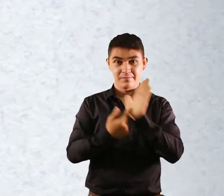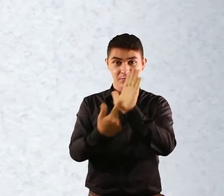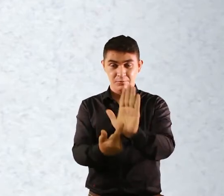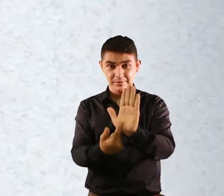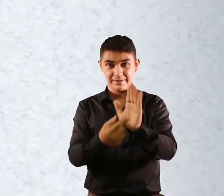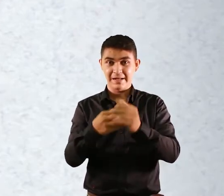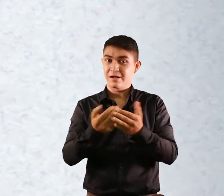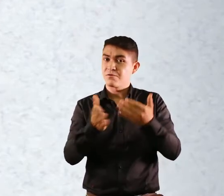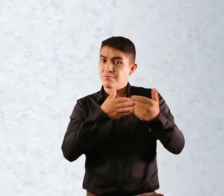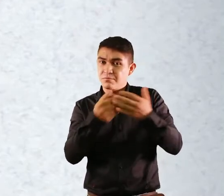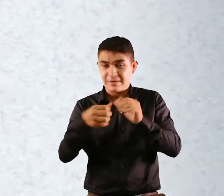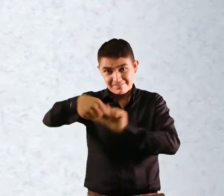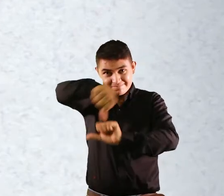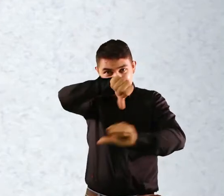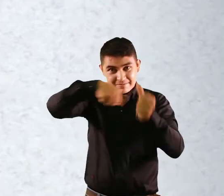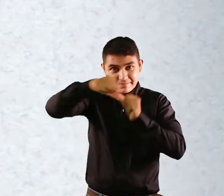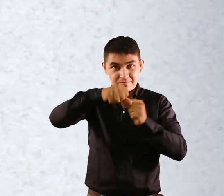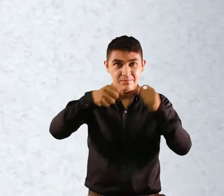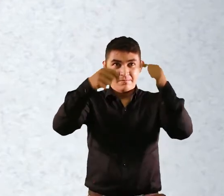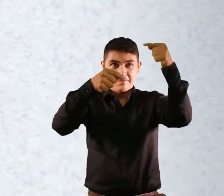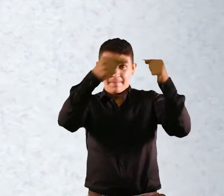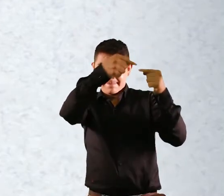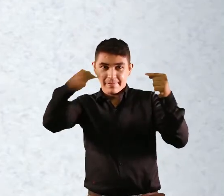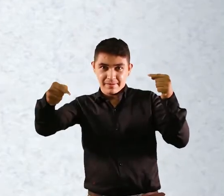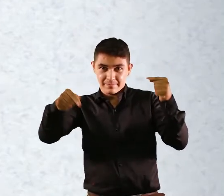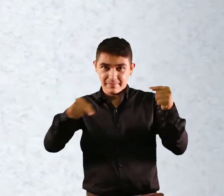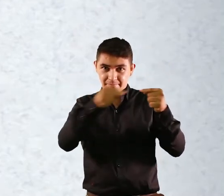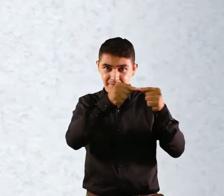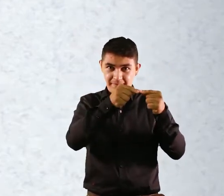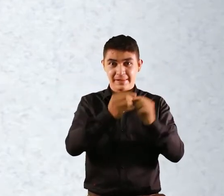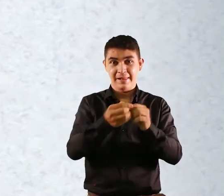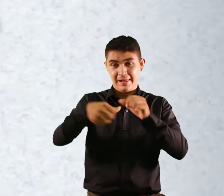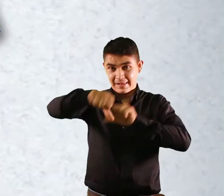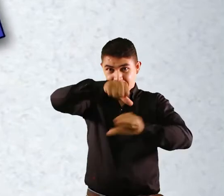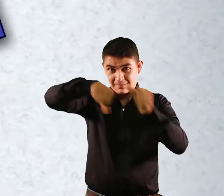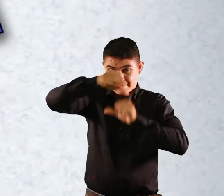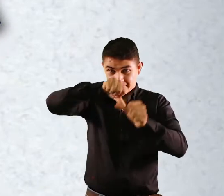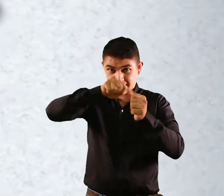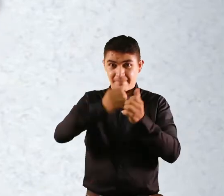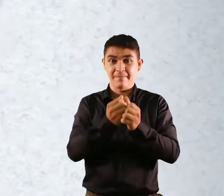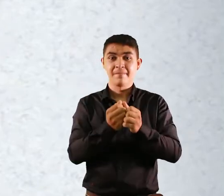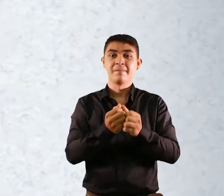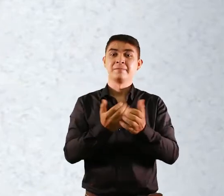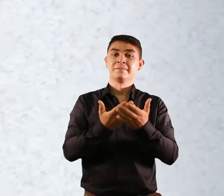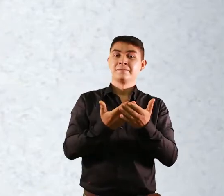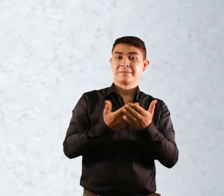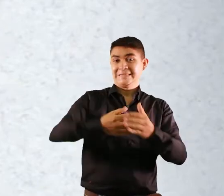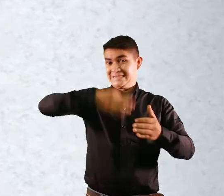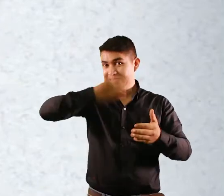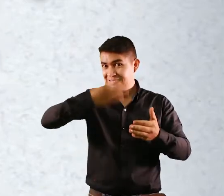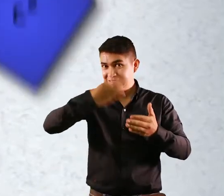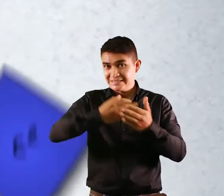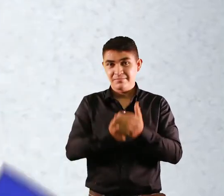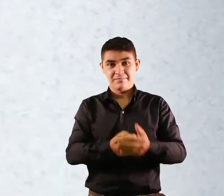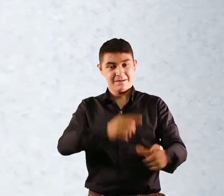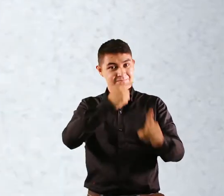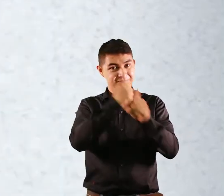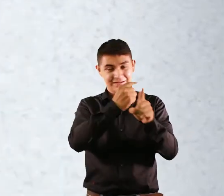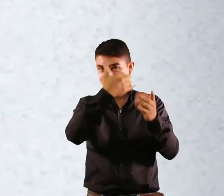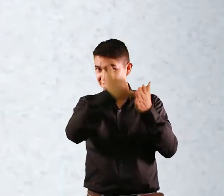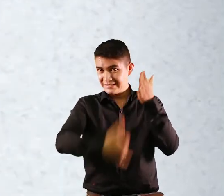la medida de los lados, siempre se cumplirá el teorema.